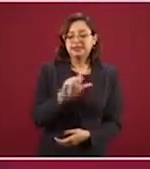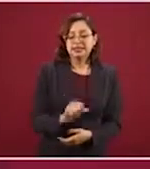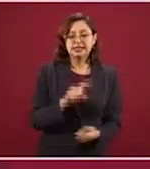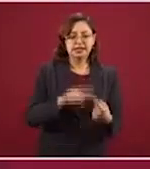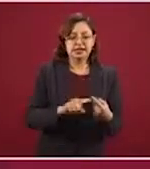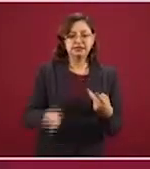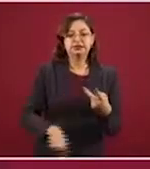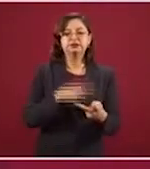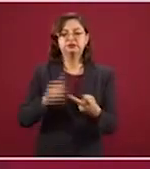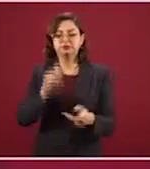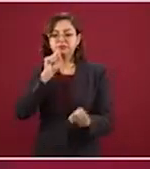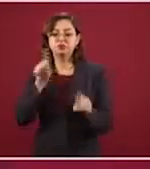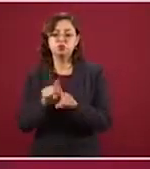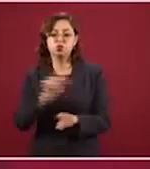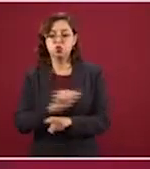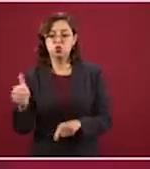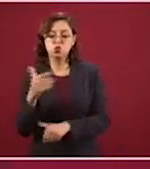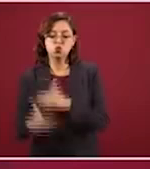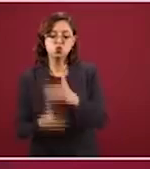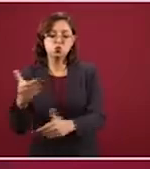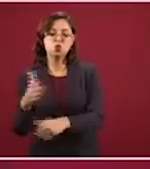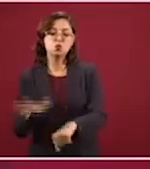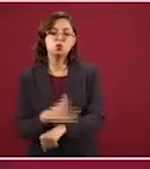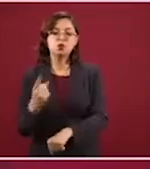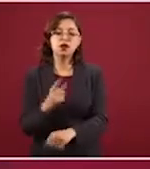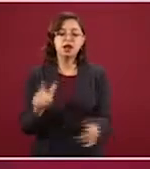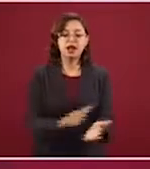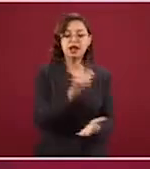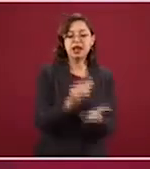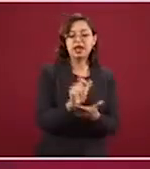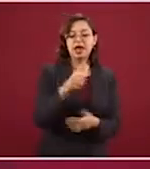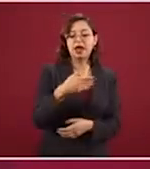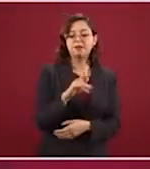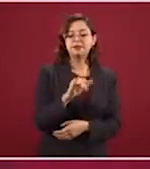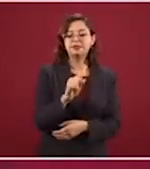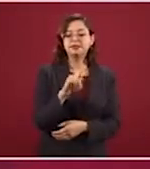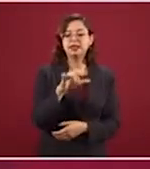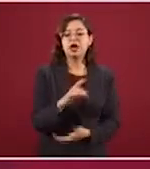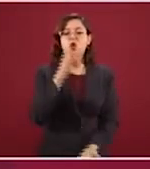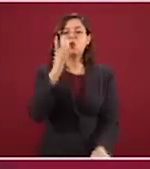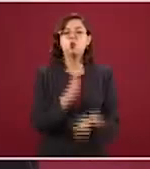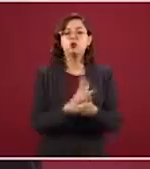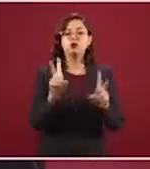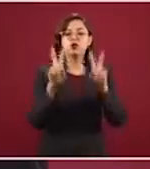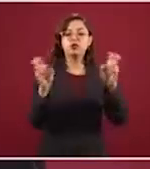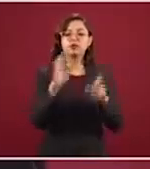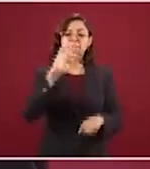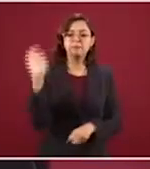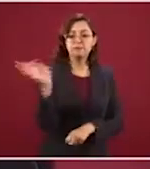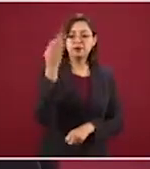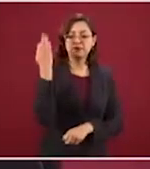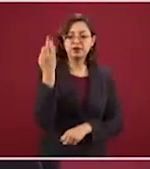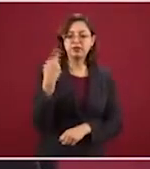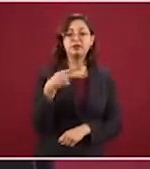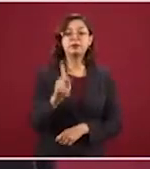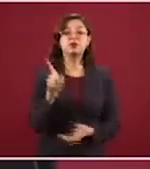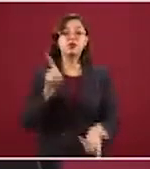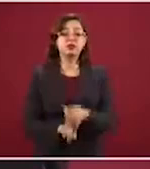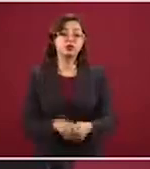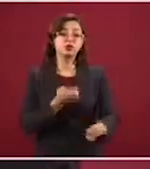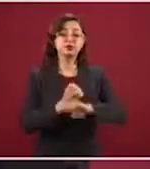estamos utilizando, porque la ley de amnistía tiene que ver con el fuero federal, pero también en los